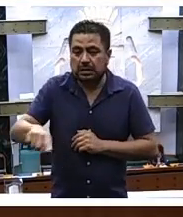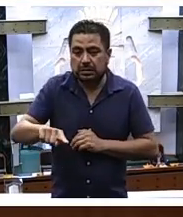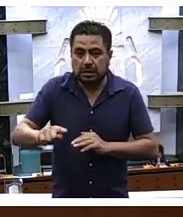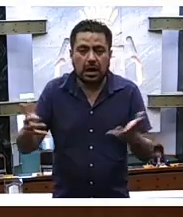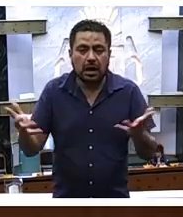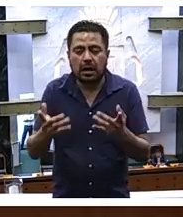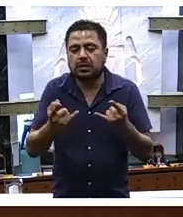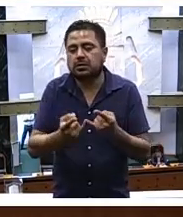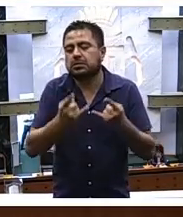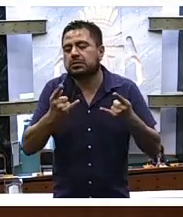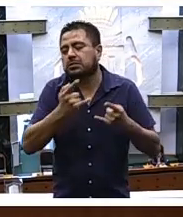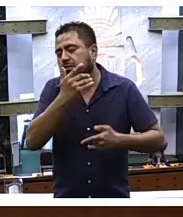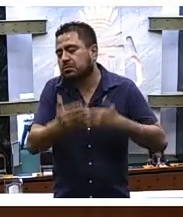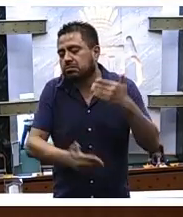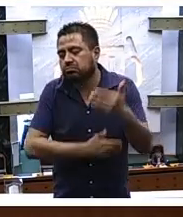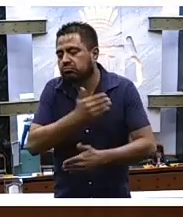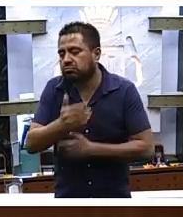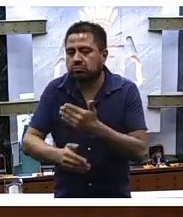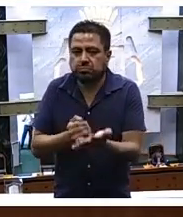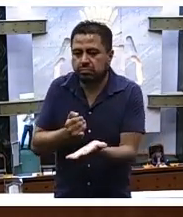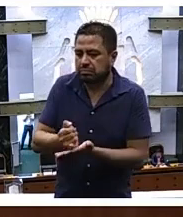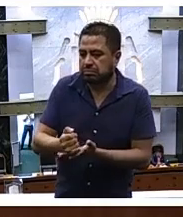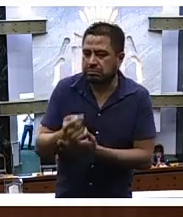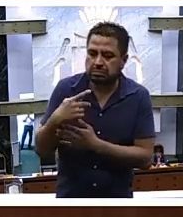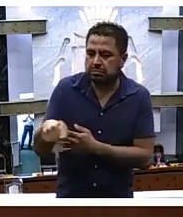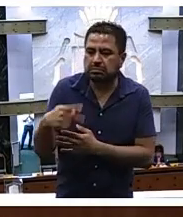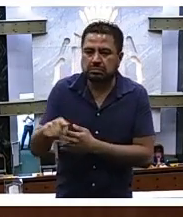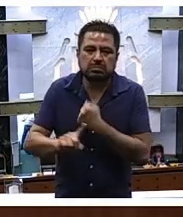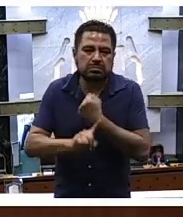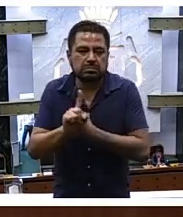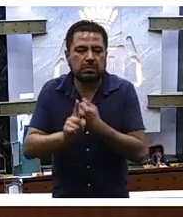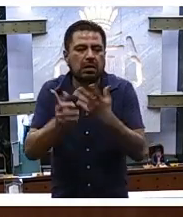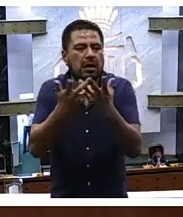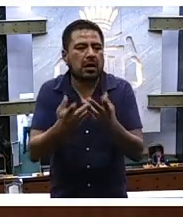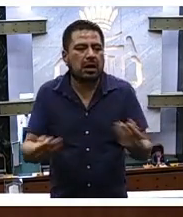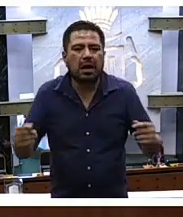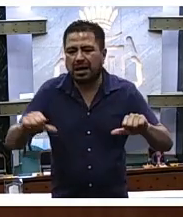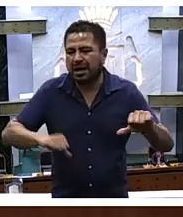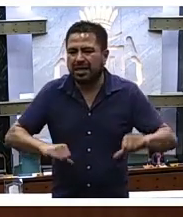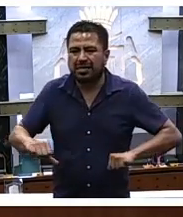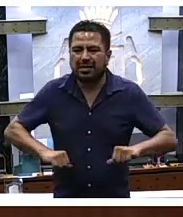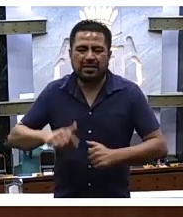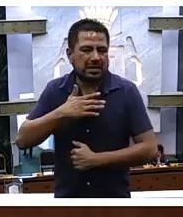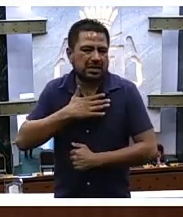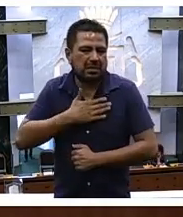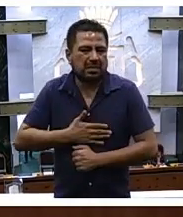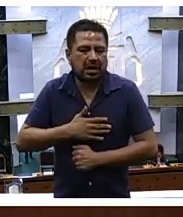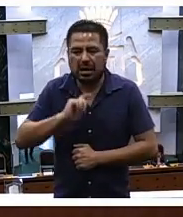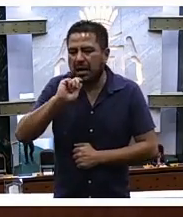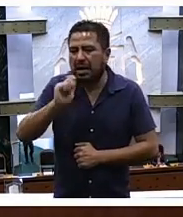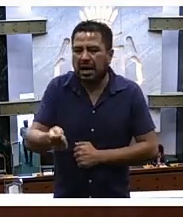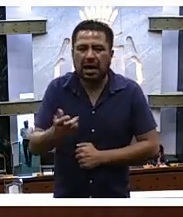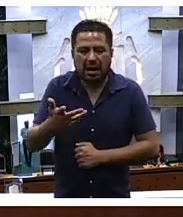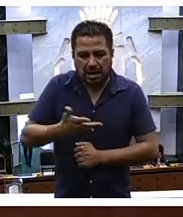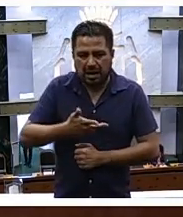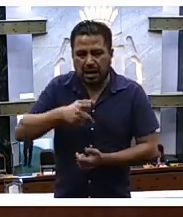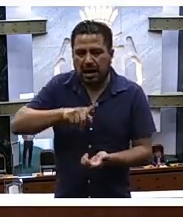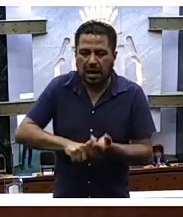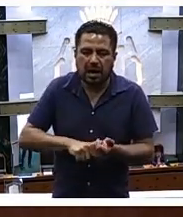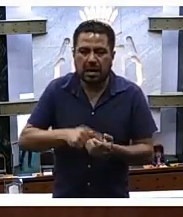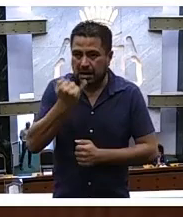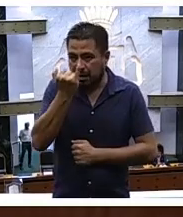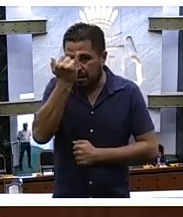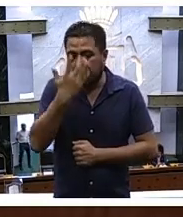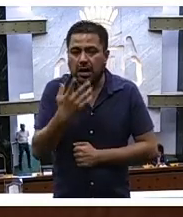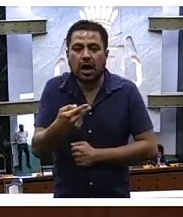manera histórica la toma de sus decisiones y resoluciones sobre los ejercicios democráticos que los atañen bajo una figura